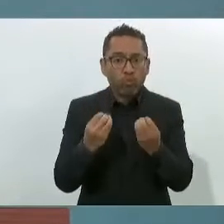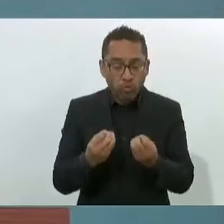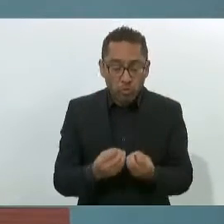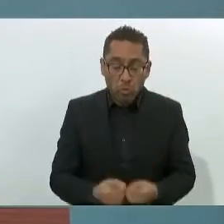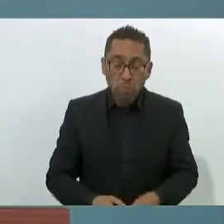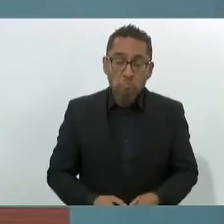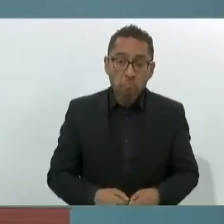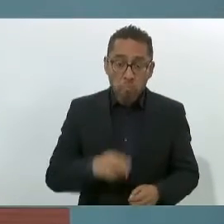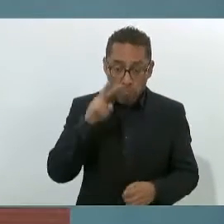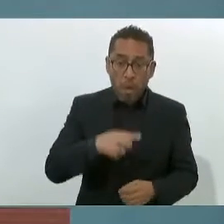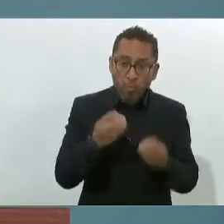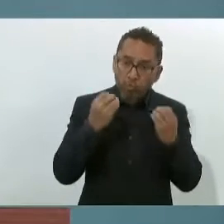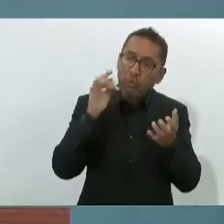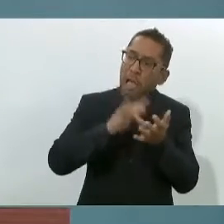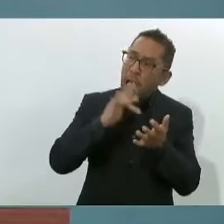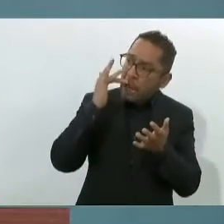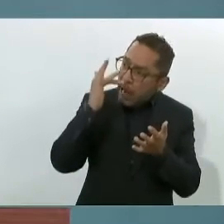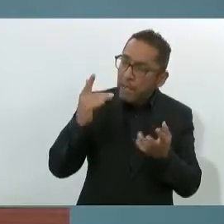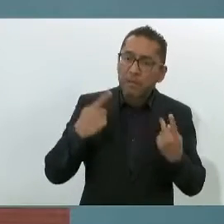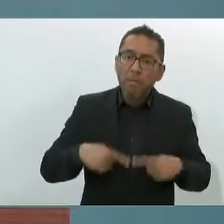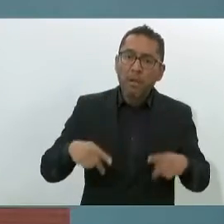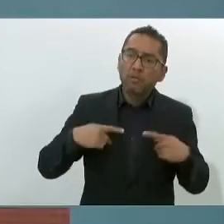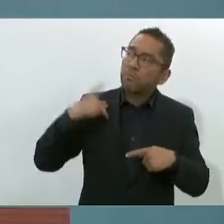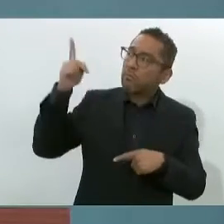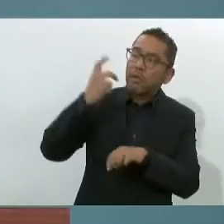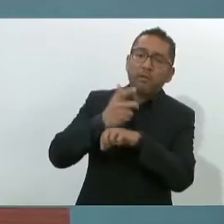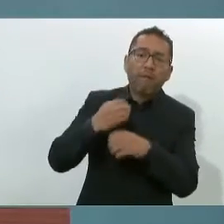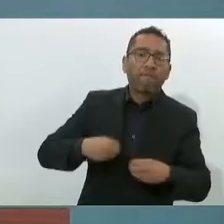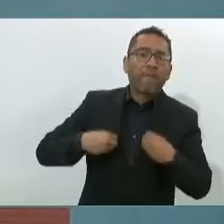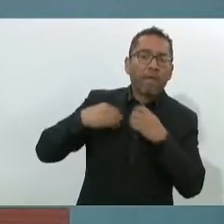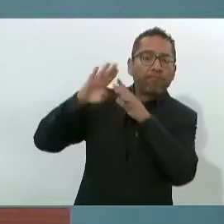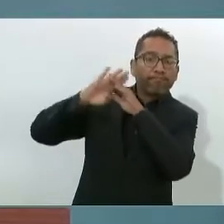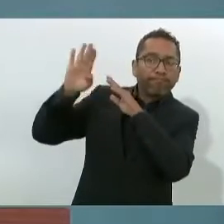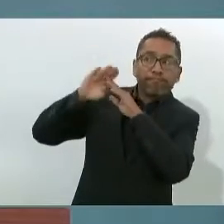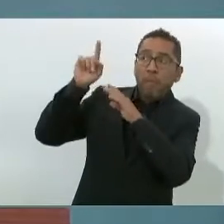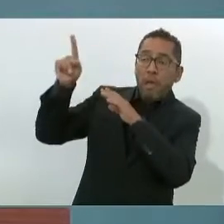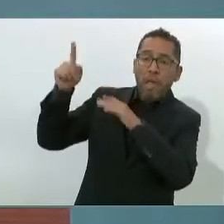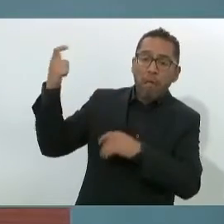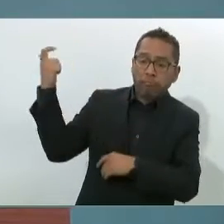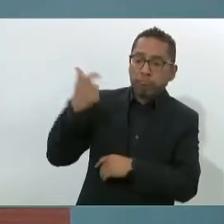gracias, paisanos, por ese apoyo.